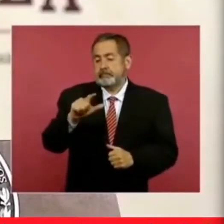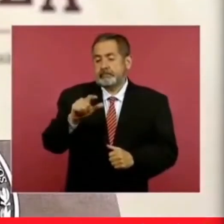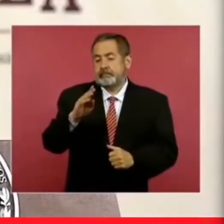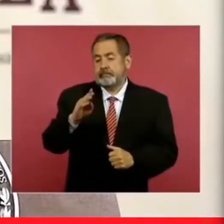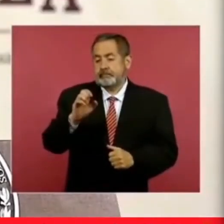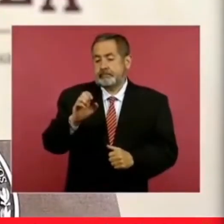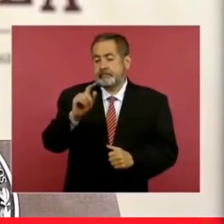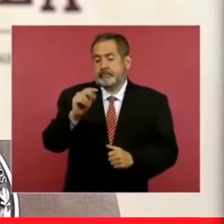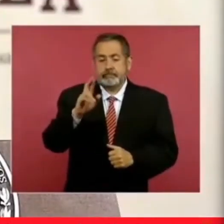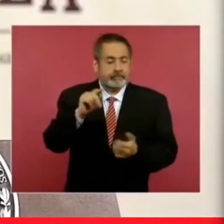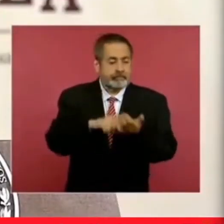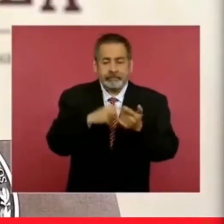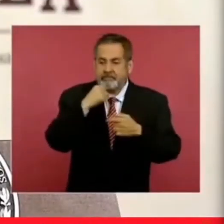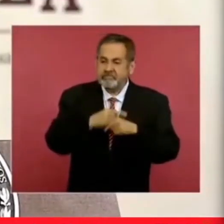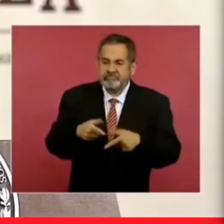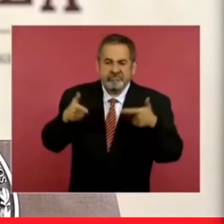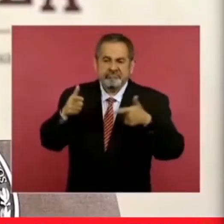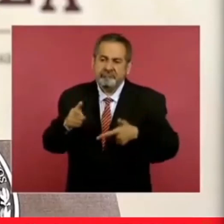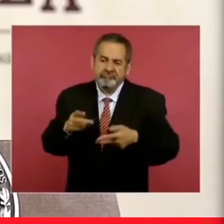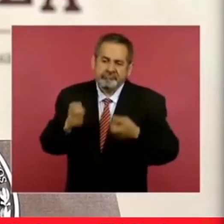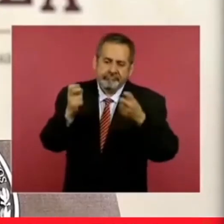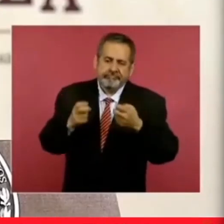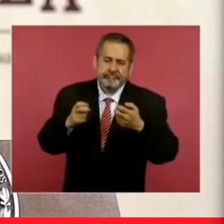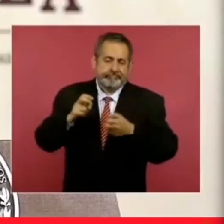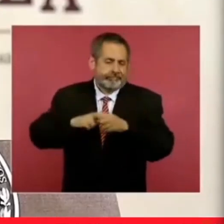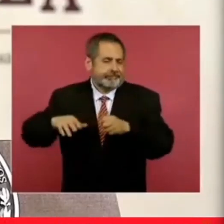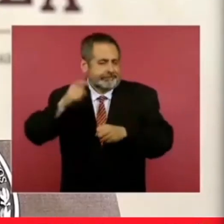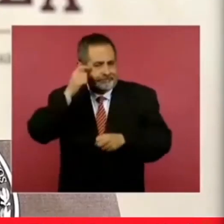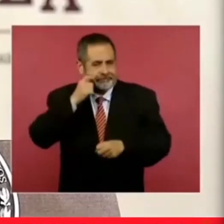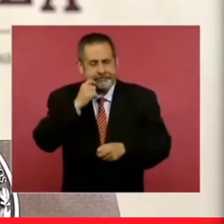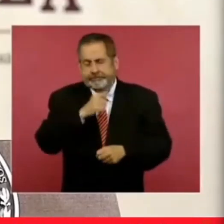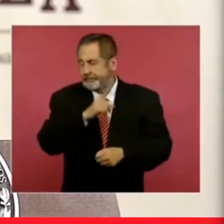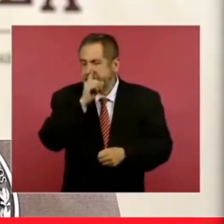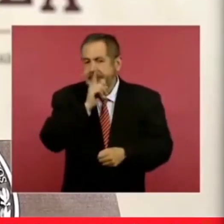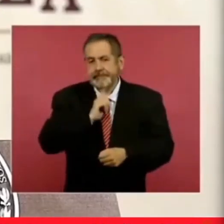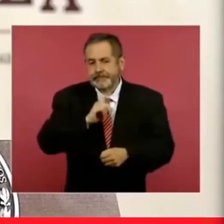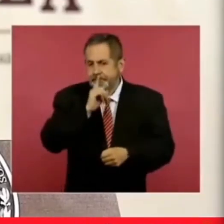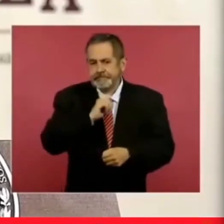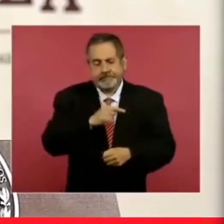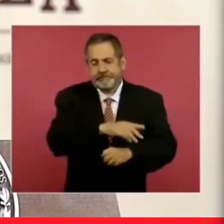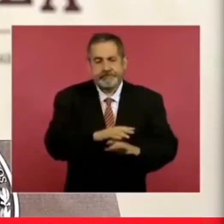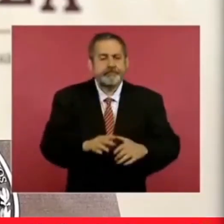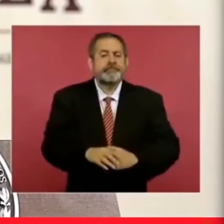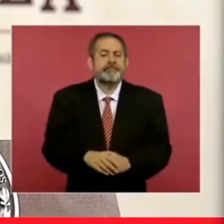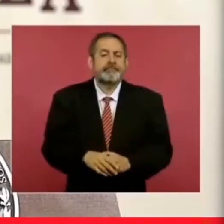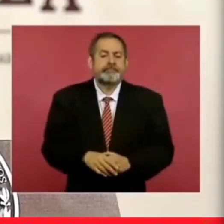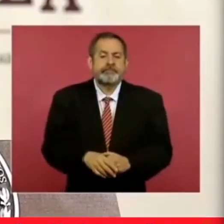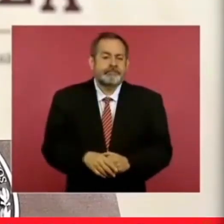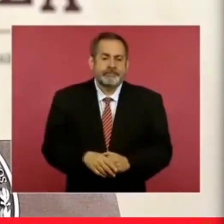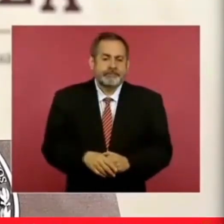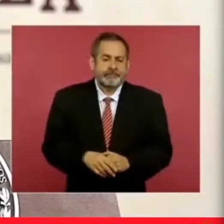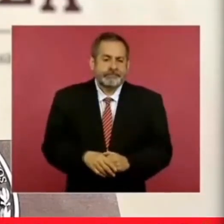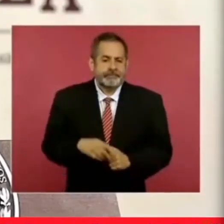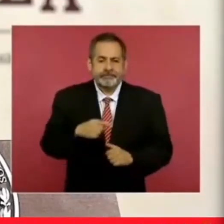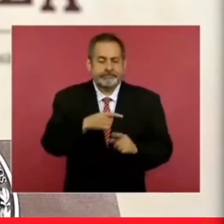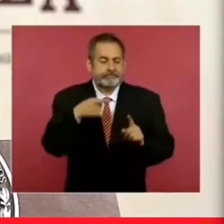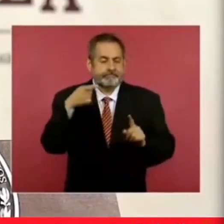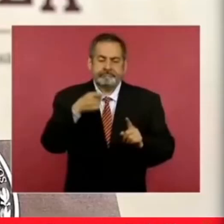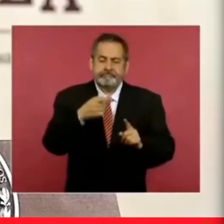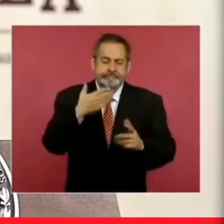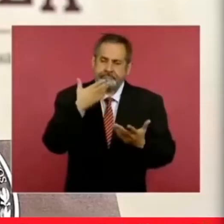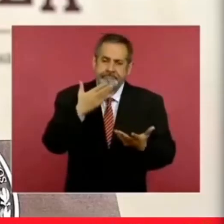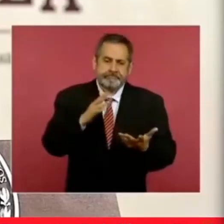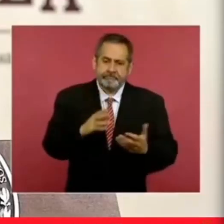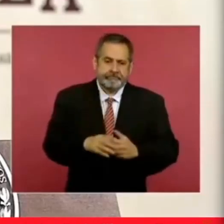asaltos por parte de autoridades en Guerrero esta noticia falsa no tiene un final feliz